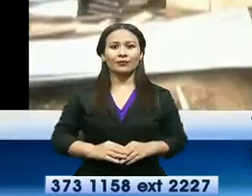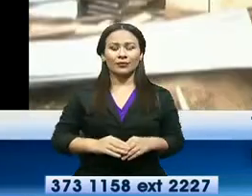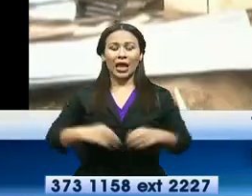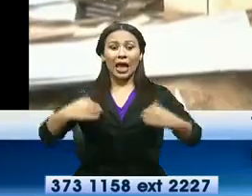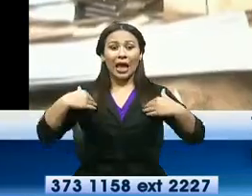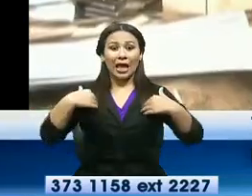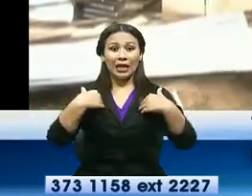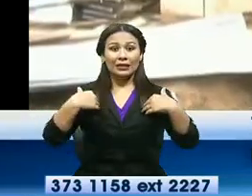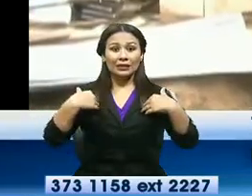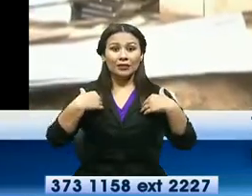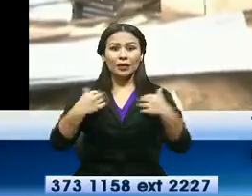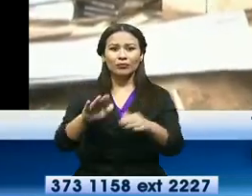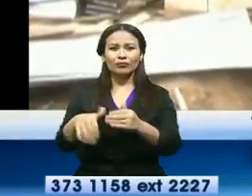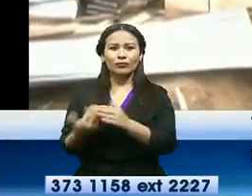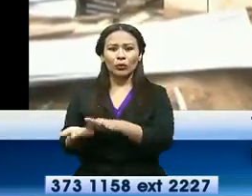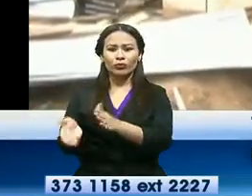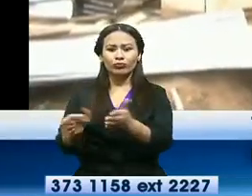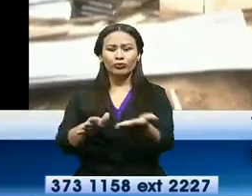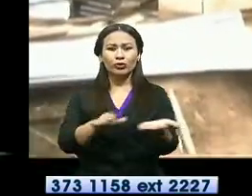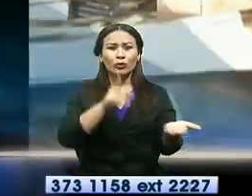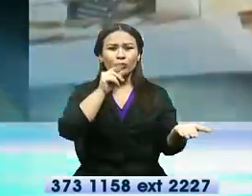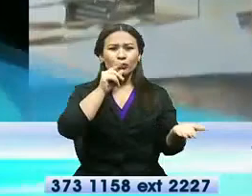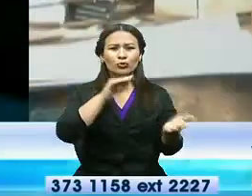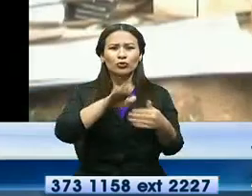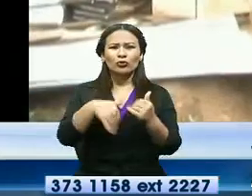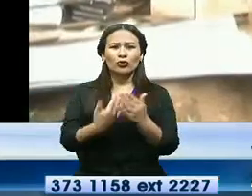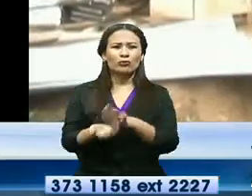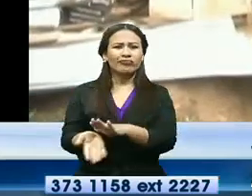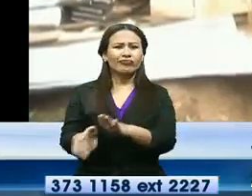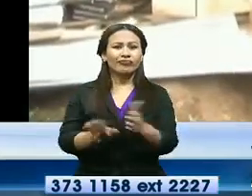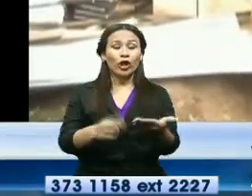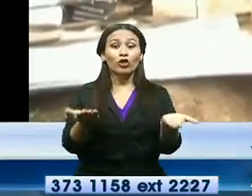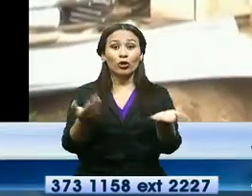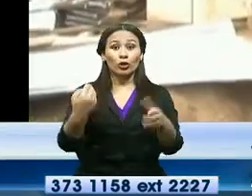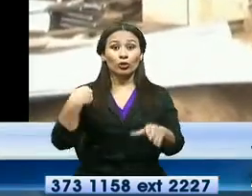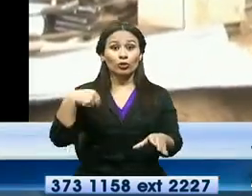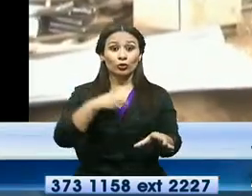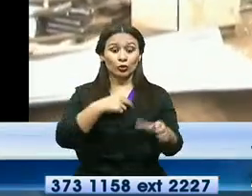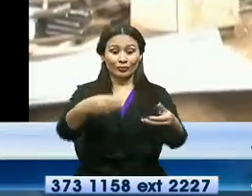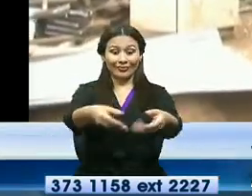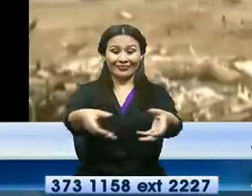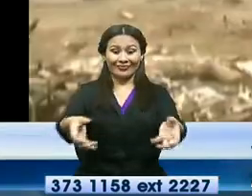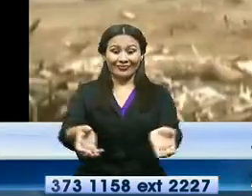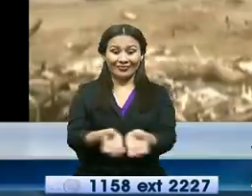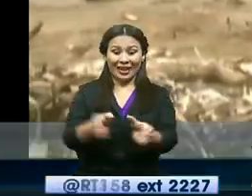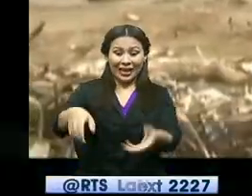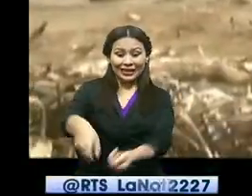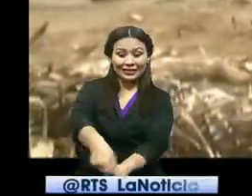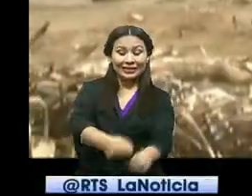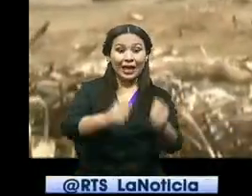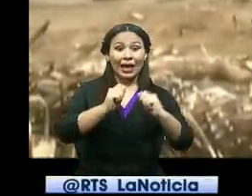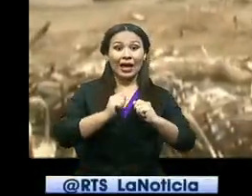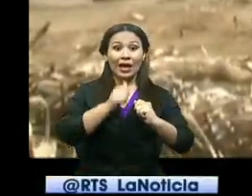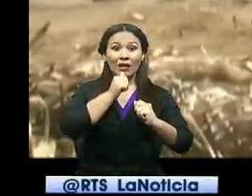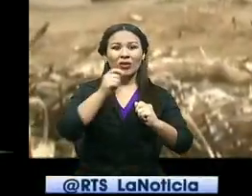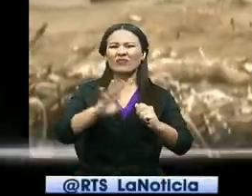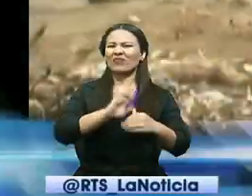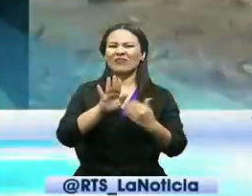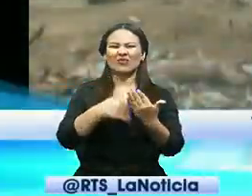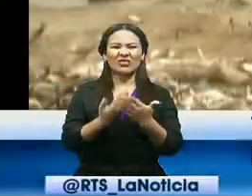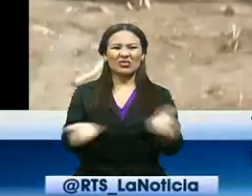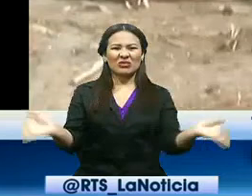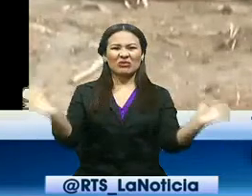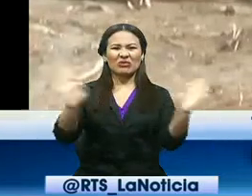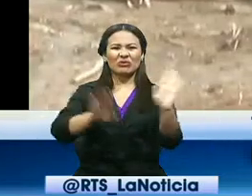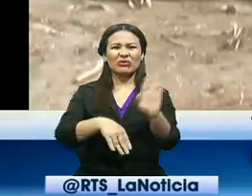gallina, todo, los pozos, todo lo que tenía uno de tantos años que ha trabajado. Algunos visitan las casas que dejaron